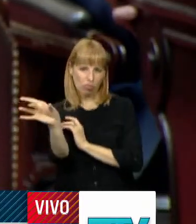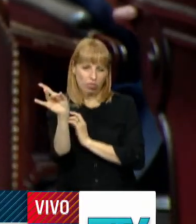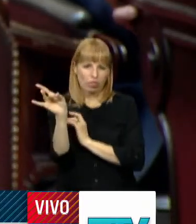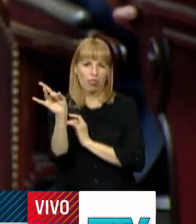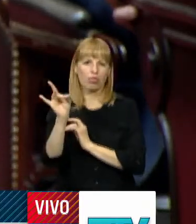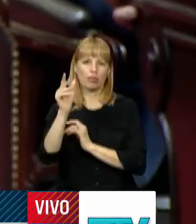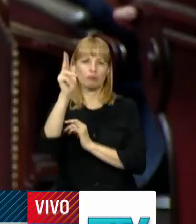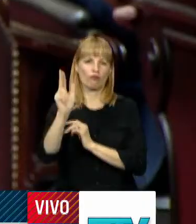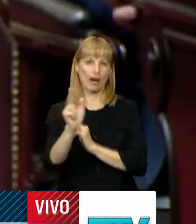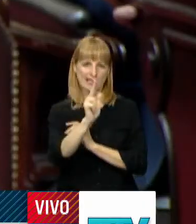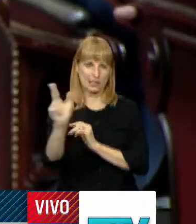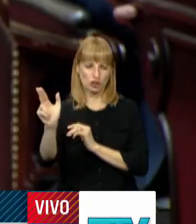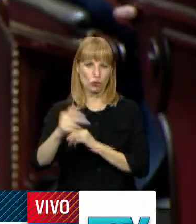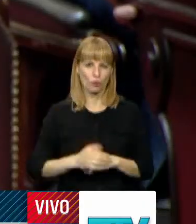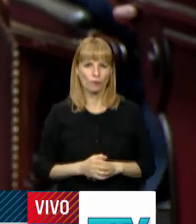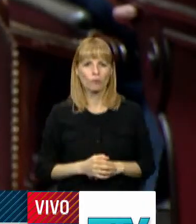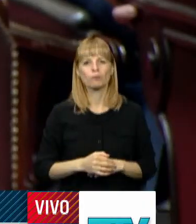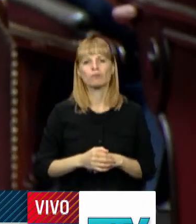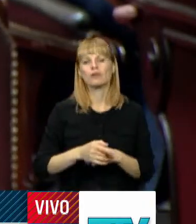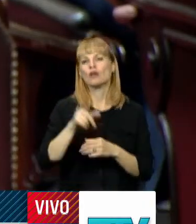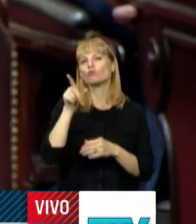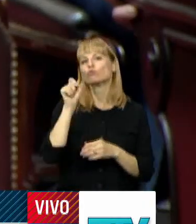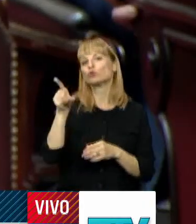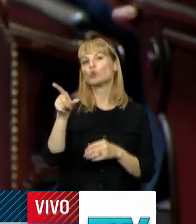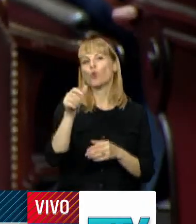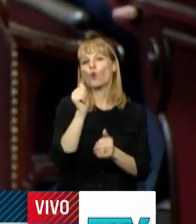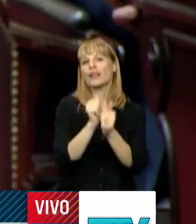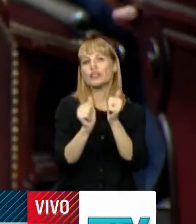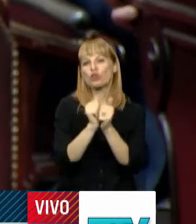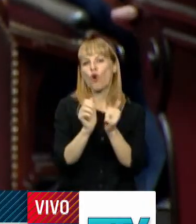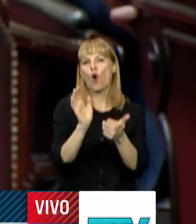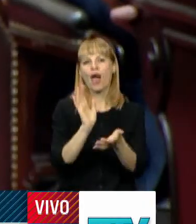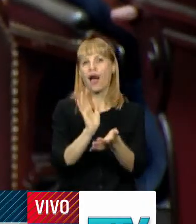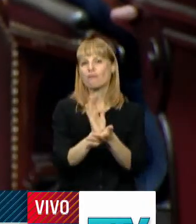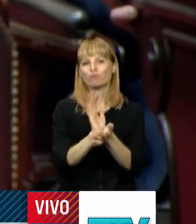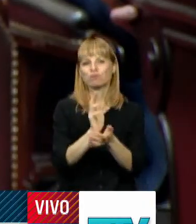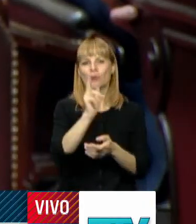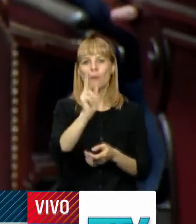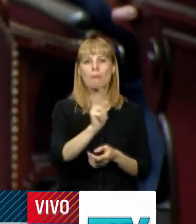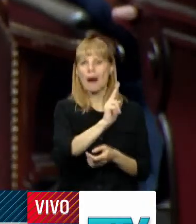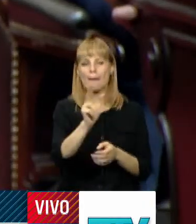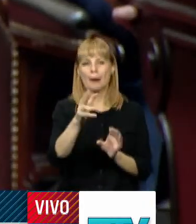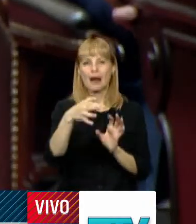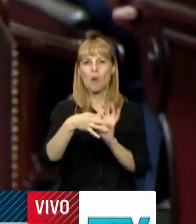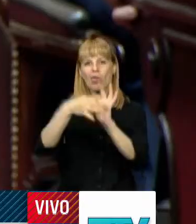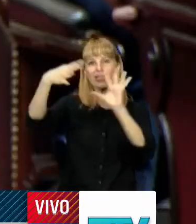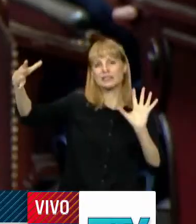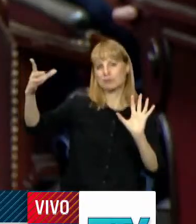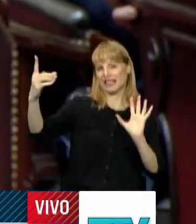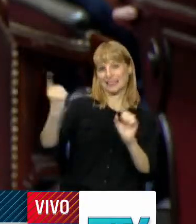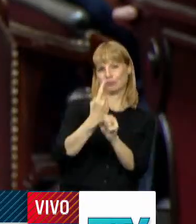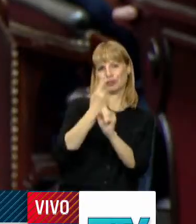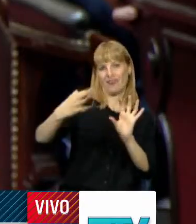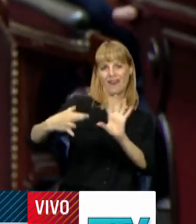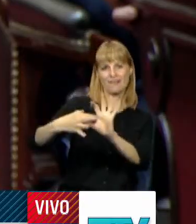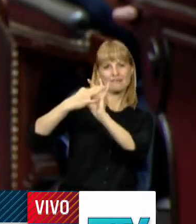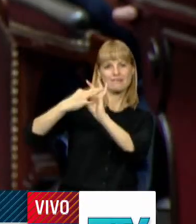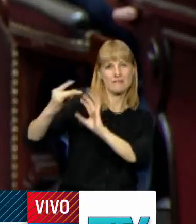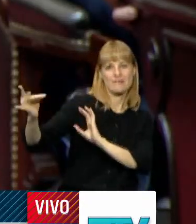gestión como papa no pudo desprenderse de esa orden religiosa, que justamente tiene que